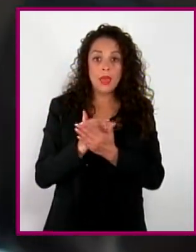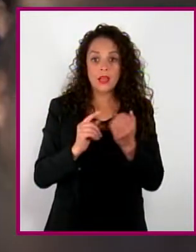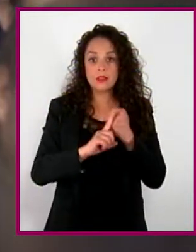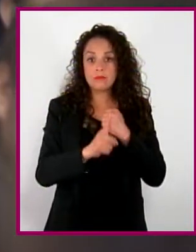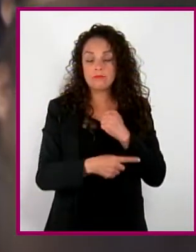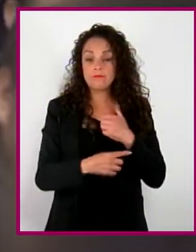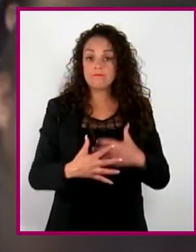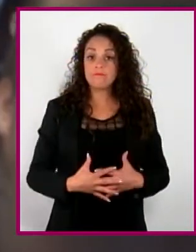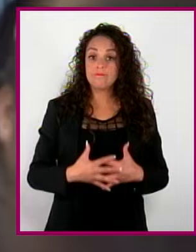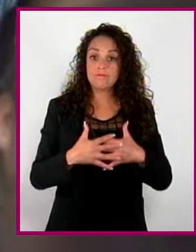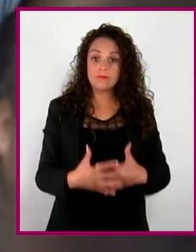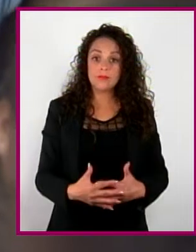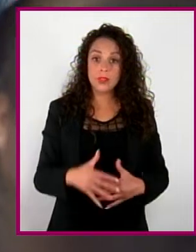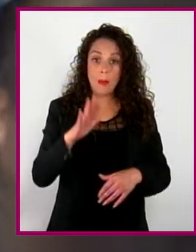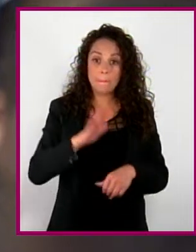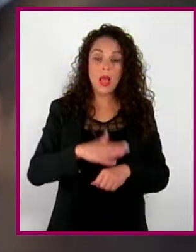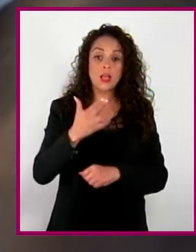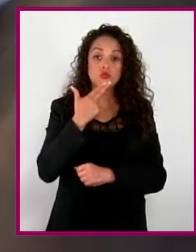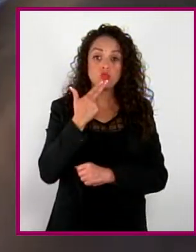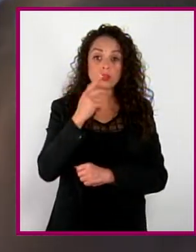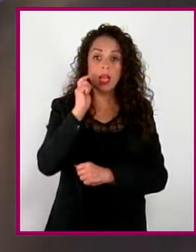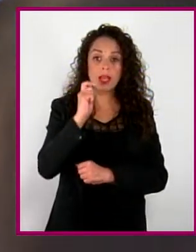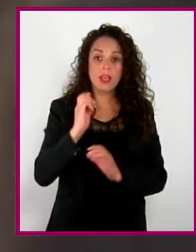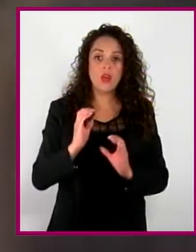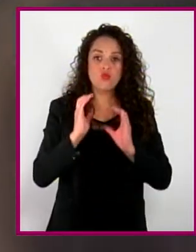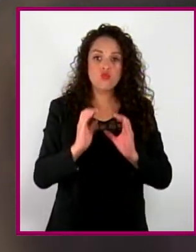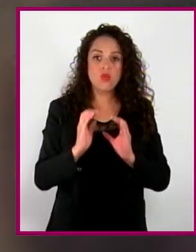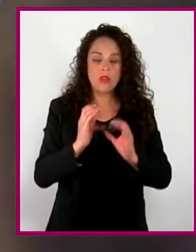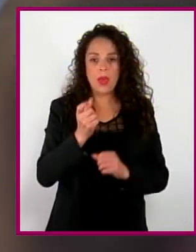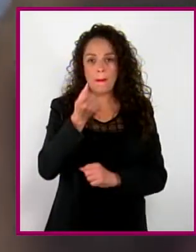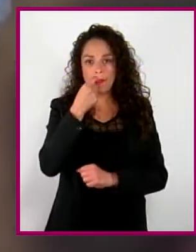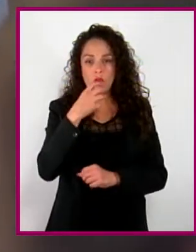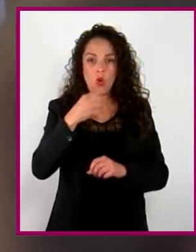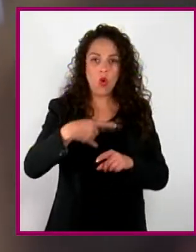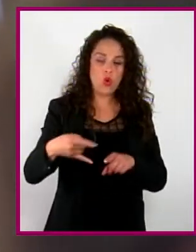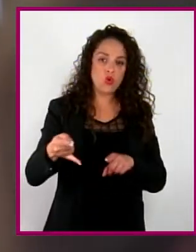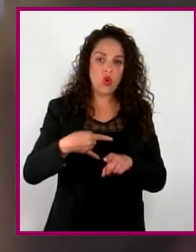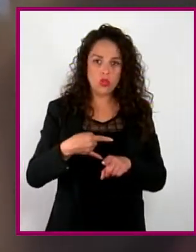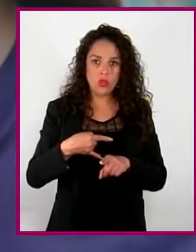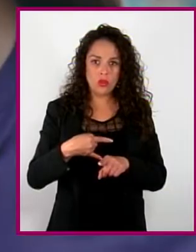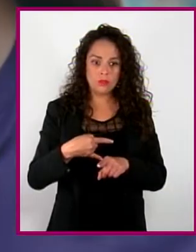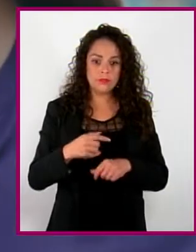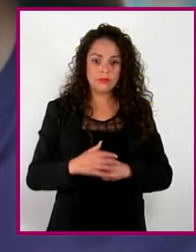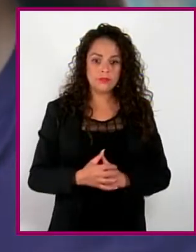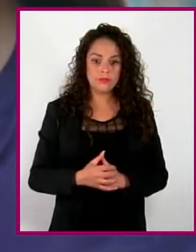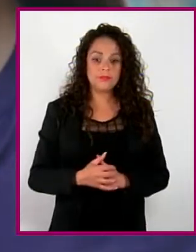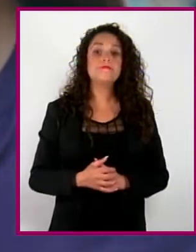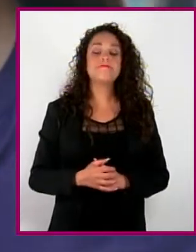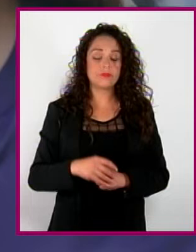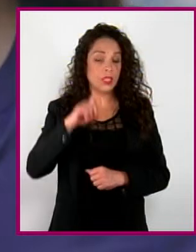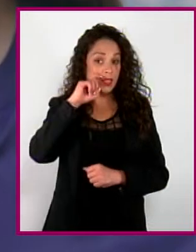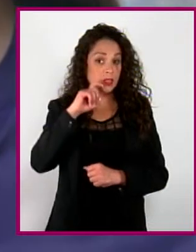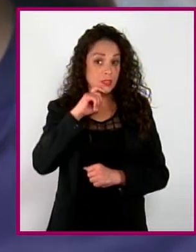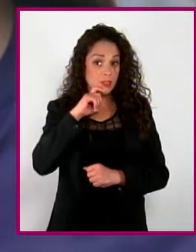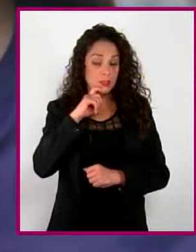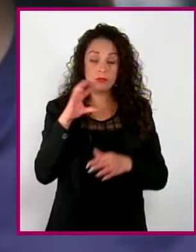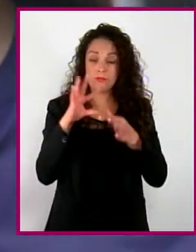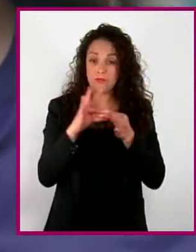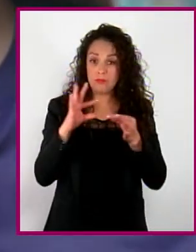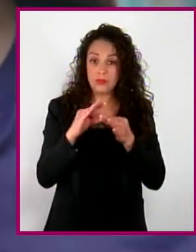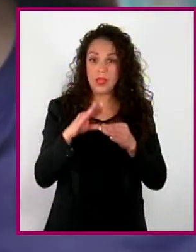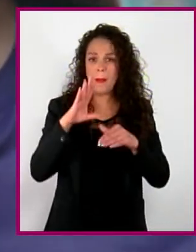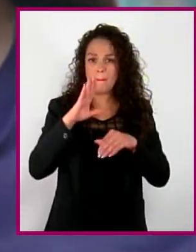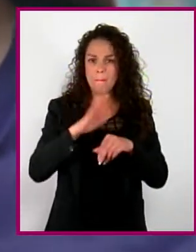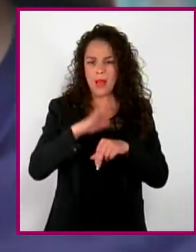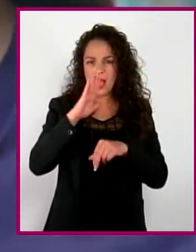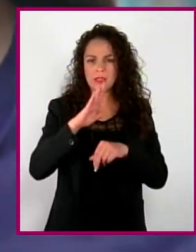embarazos, aumento de uso de métodos anticonceptivos, condón y disminución de ITS. Hablar de sexualidad de manera natural,